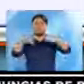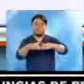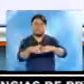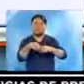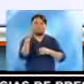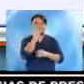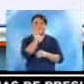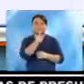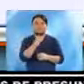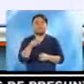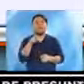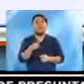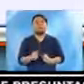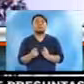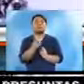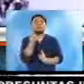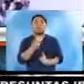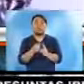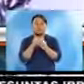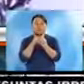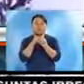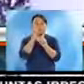persona real.